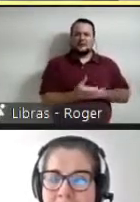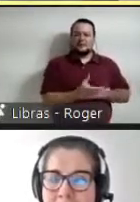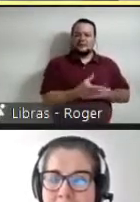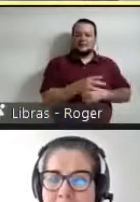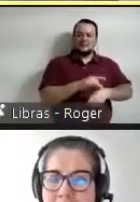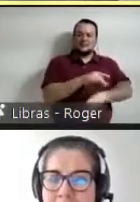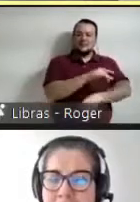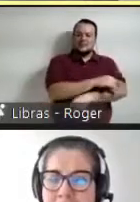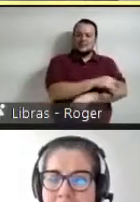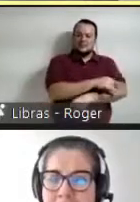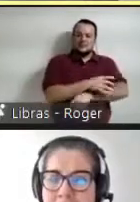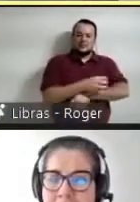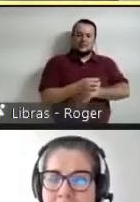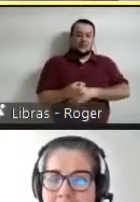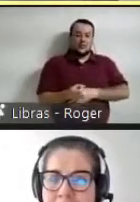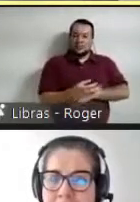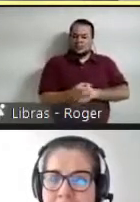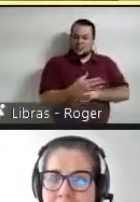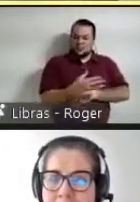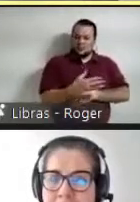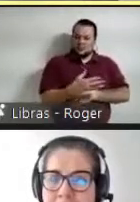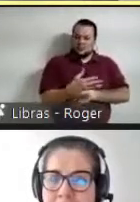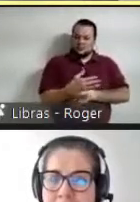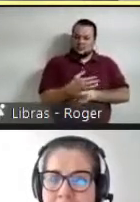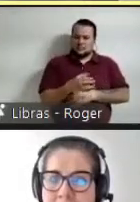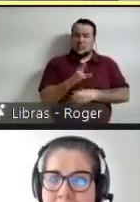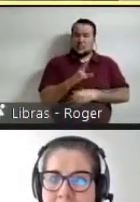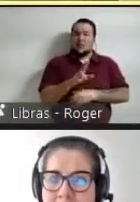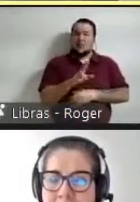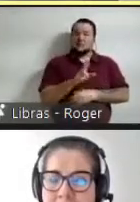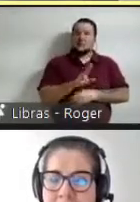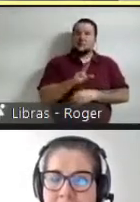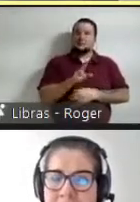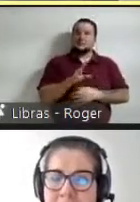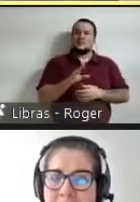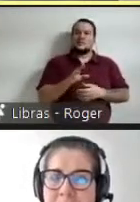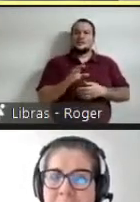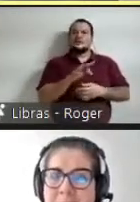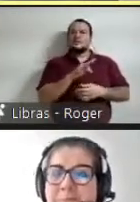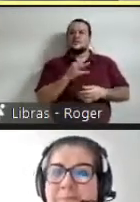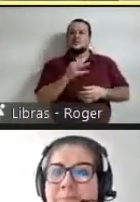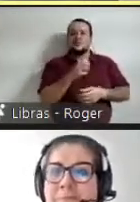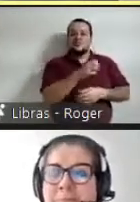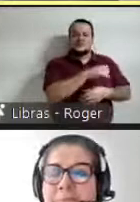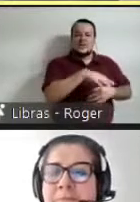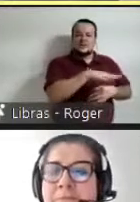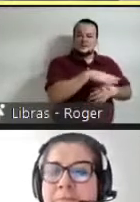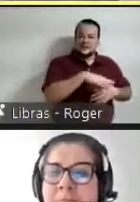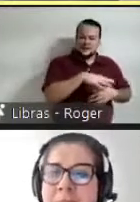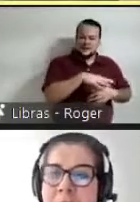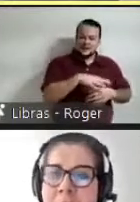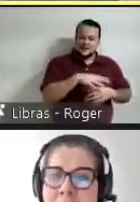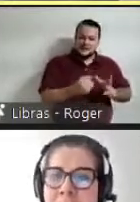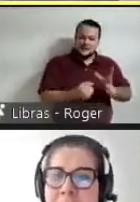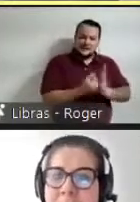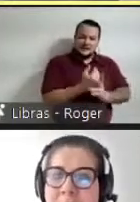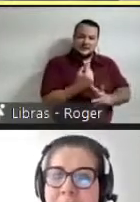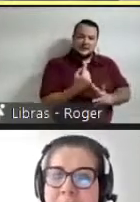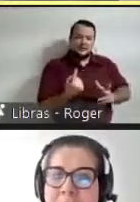para convertirse en una sola entidad con los restos del palacio con el objetivo de recuperar su antigua estructura